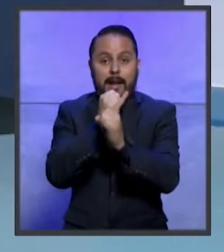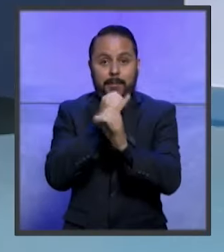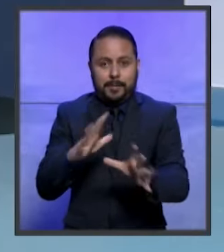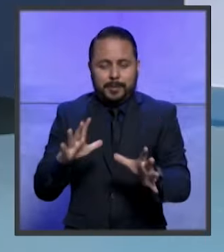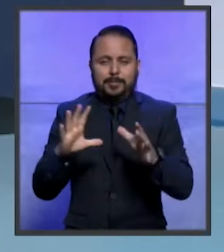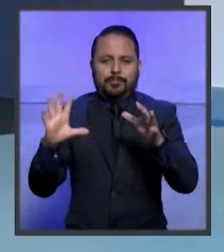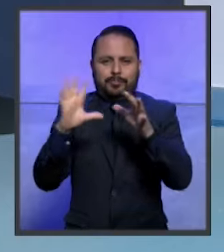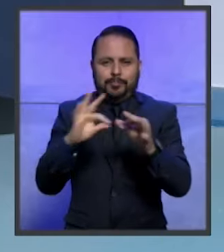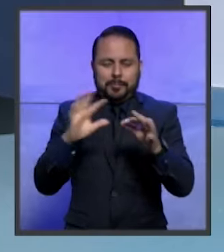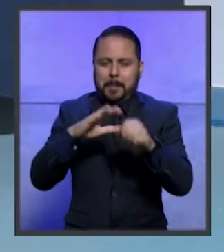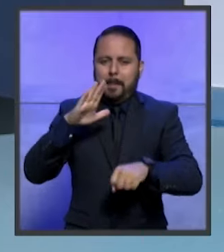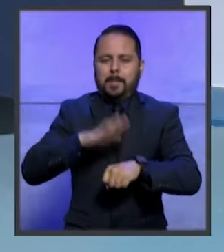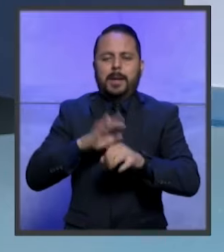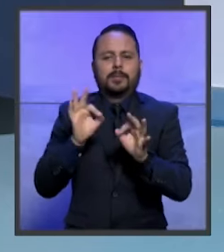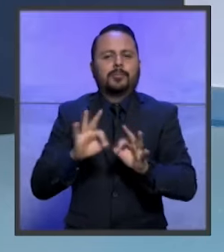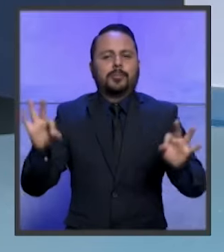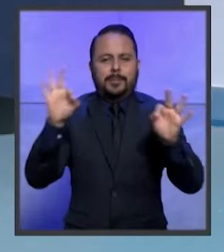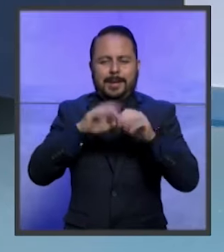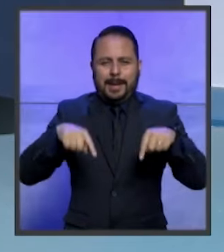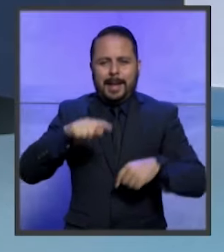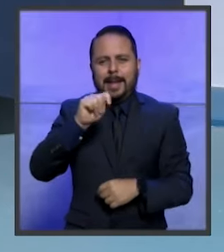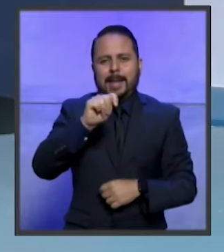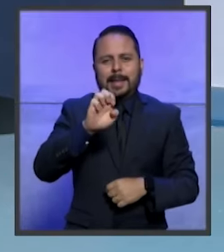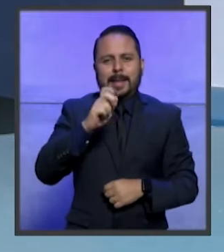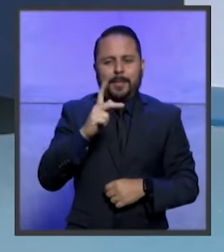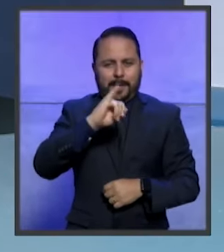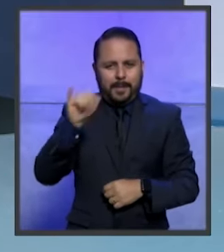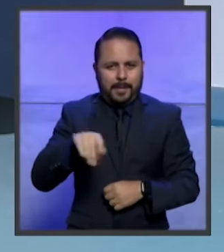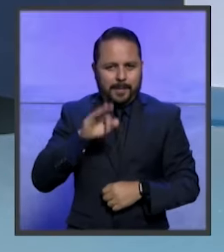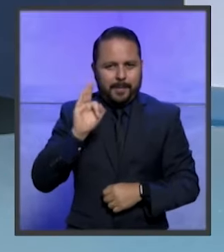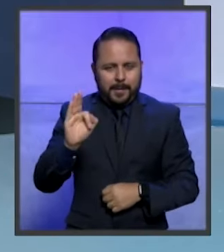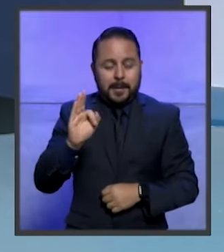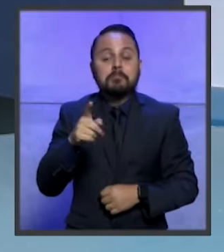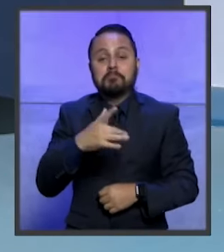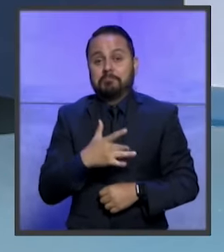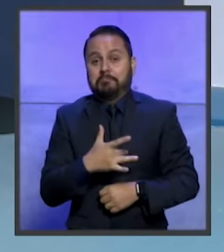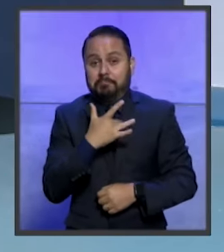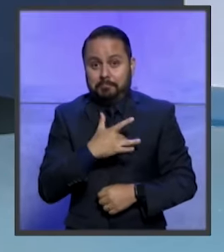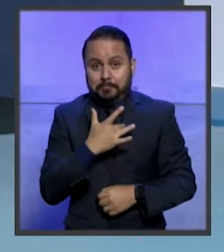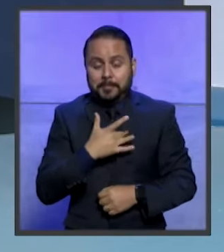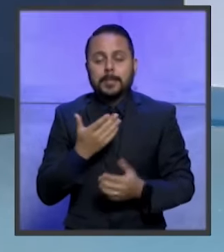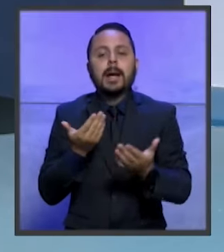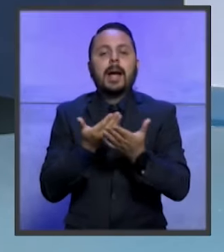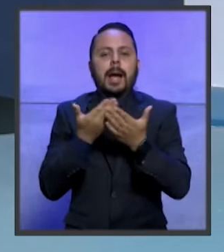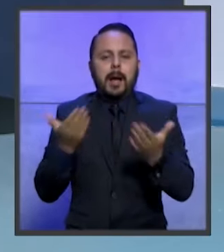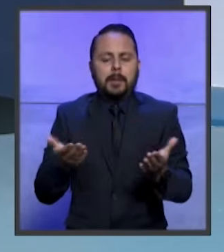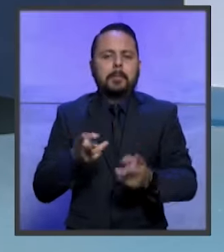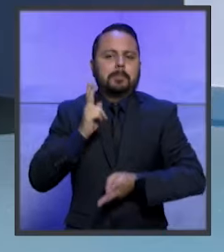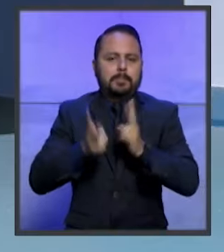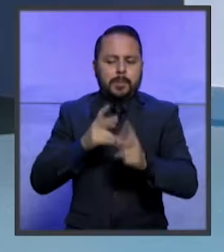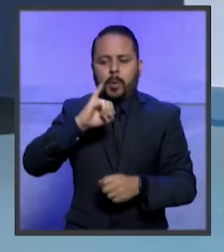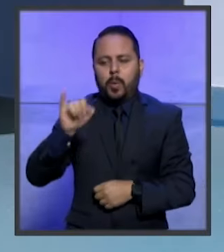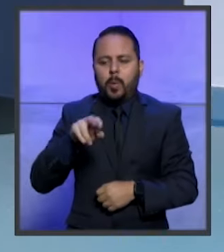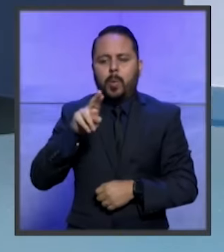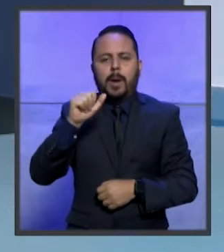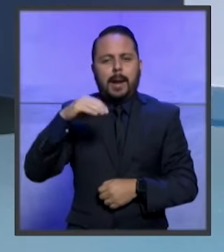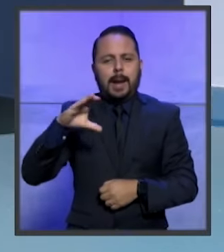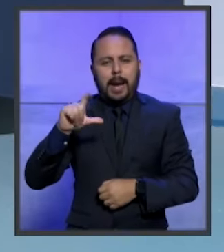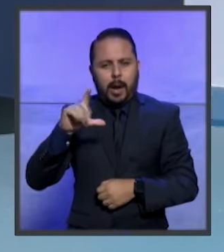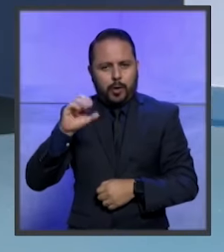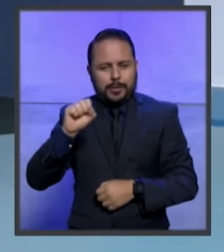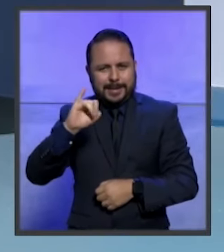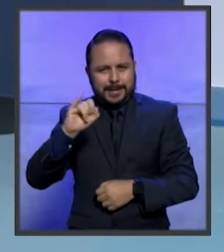la información más sobresaliente del tribunal electoral del poder judicial de la federación Y qué le parece vamos a conversar con Juan